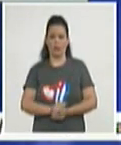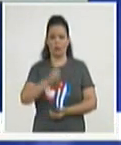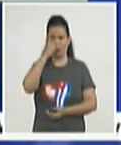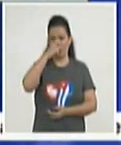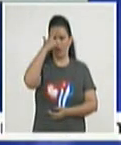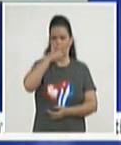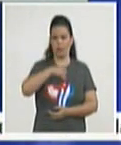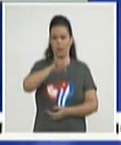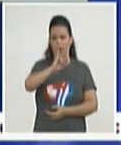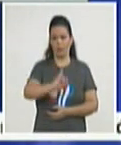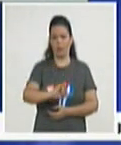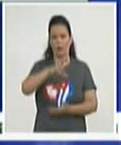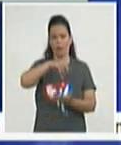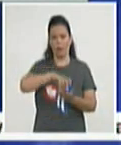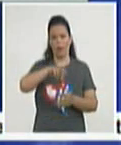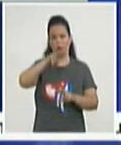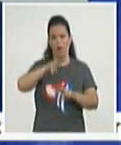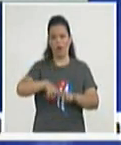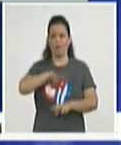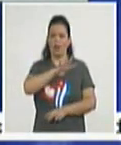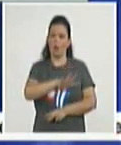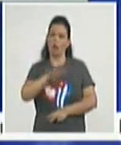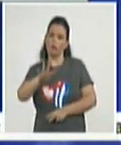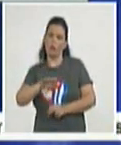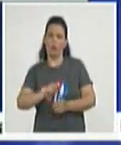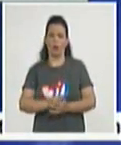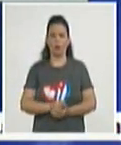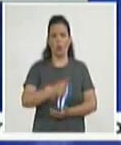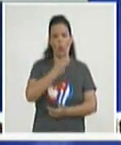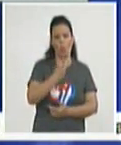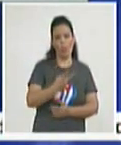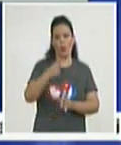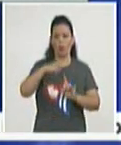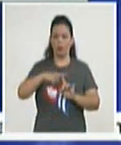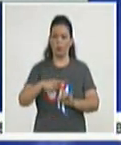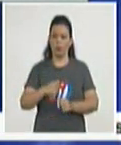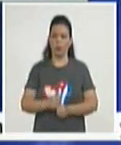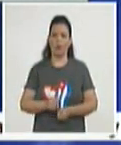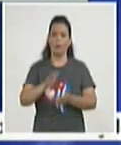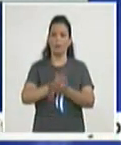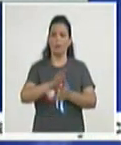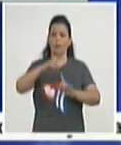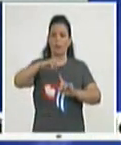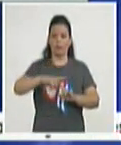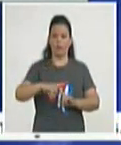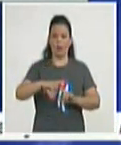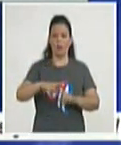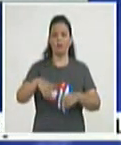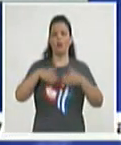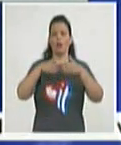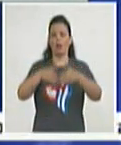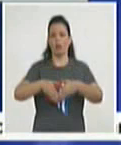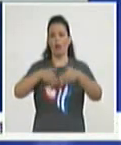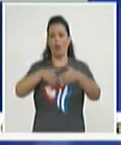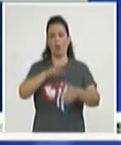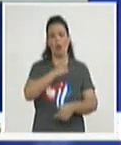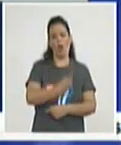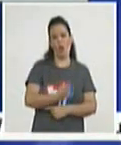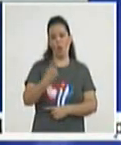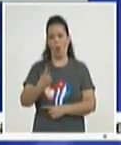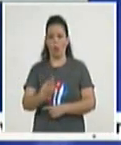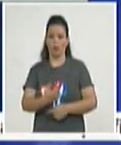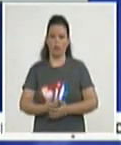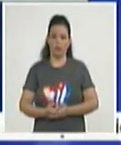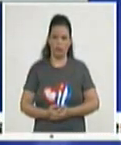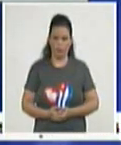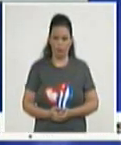Pinar de Río y La Habana 4 eventos, 2 en Las Tunas, y en Matanzas y Granma un evento en cada una